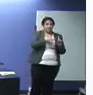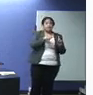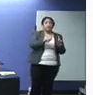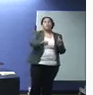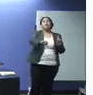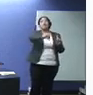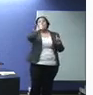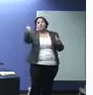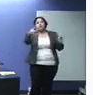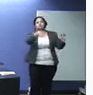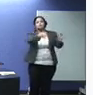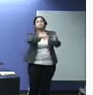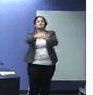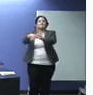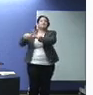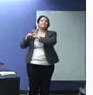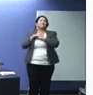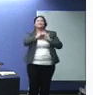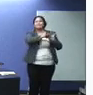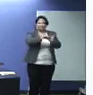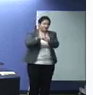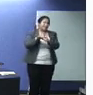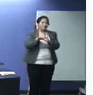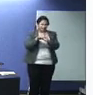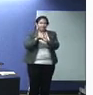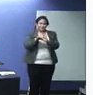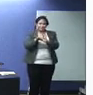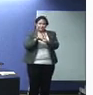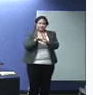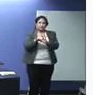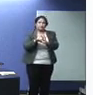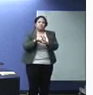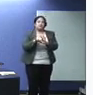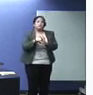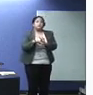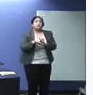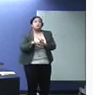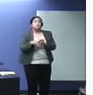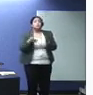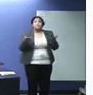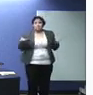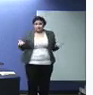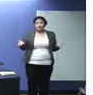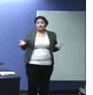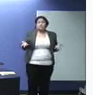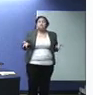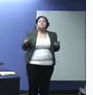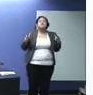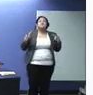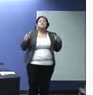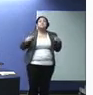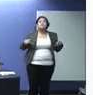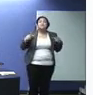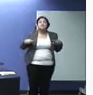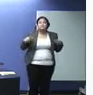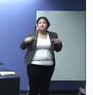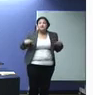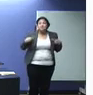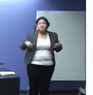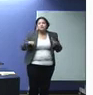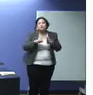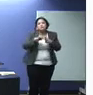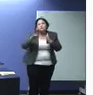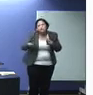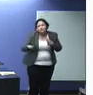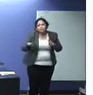teoría sistémica en cuanto a este tipo de circunstancias atribuye, por decirlo